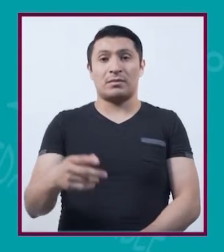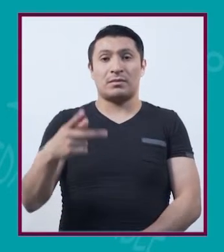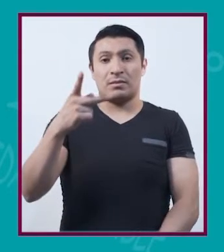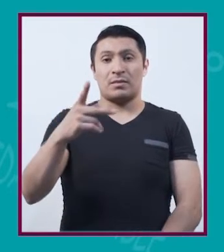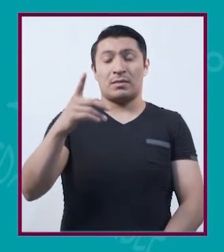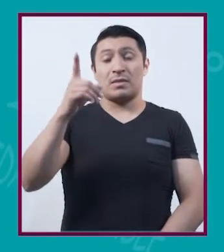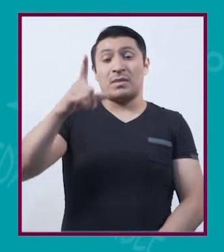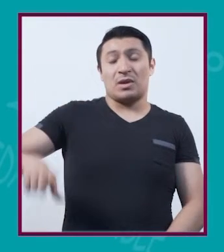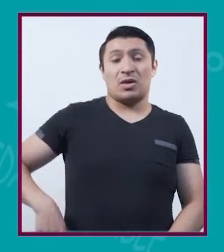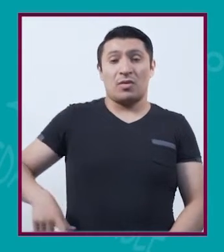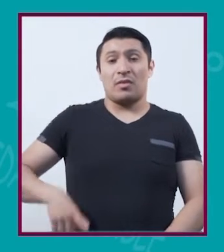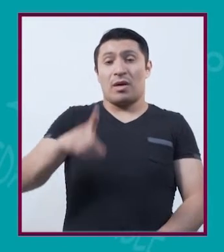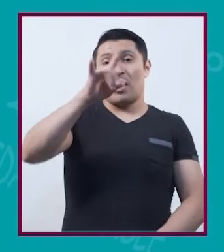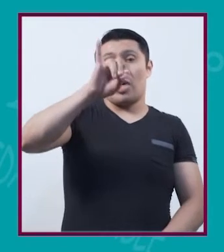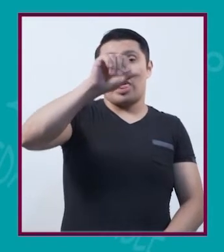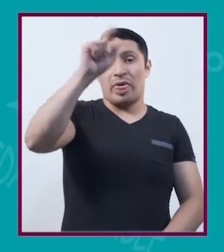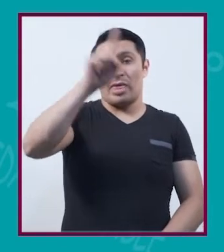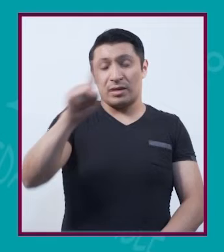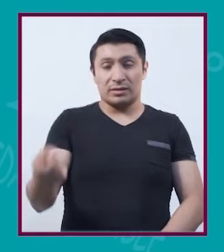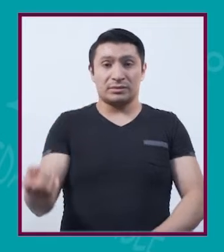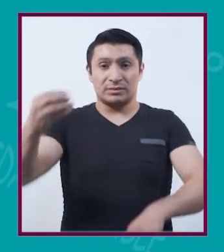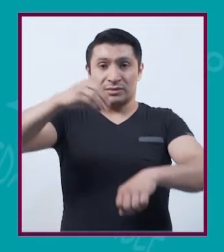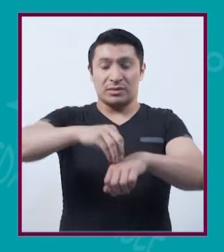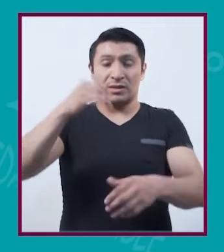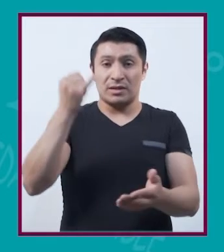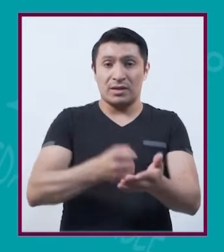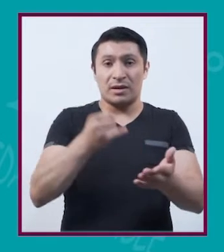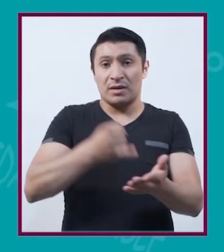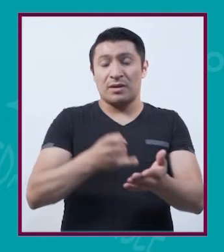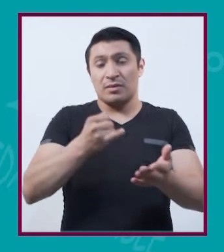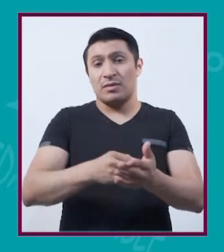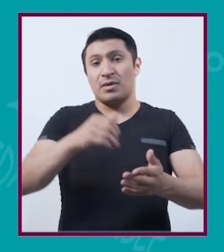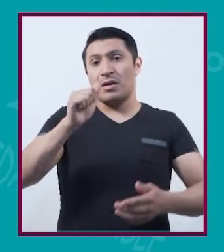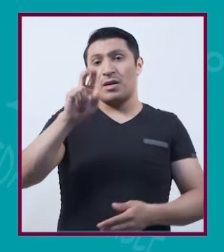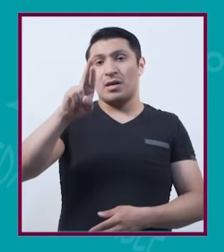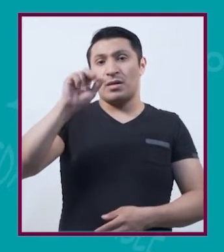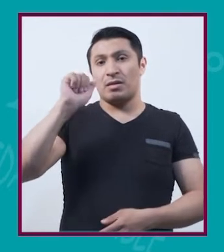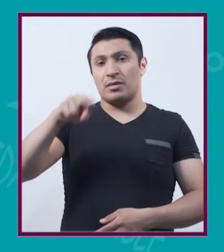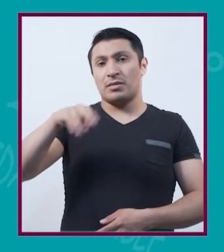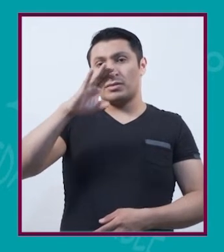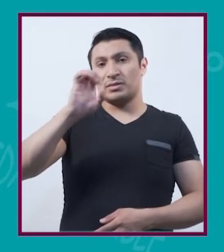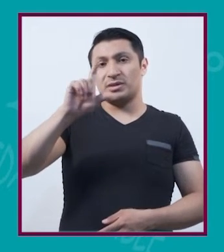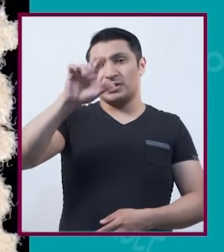Tiempo después, durante el Porfiriato, se estableció un impuesto al timbre postal y